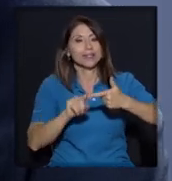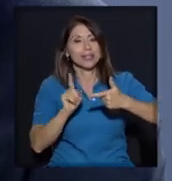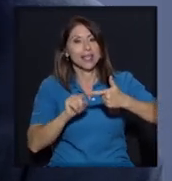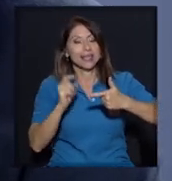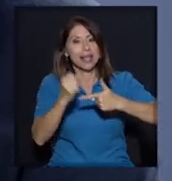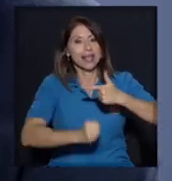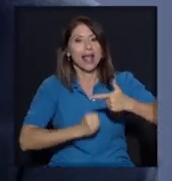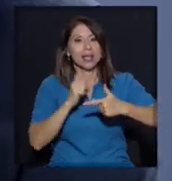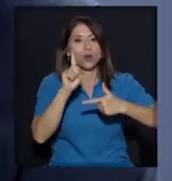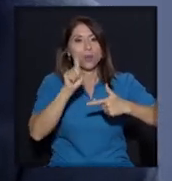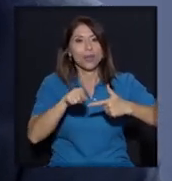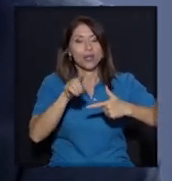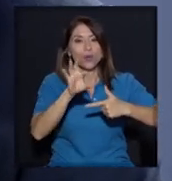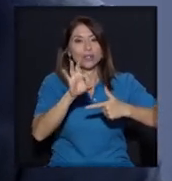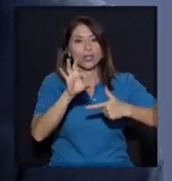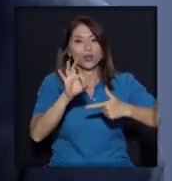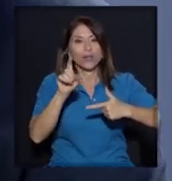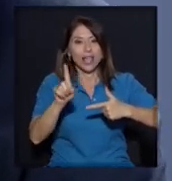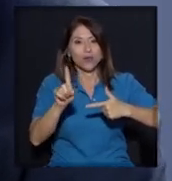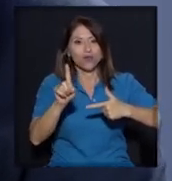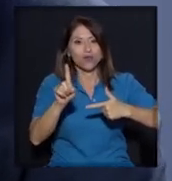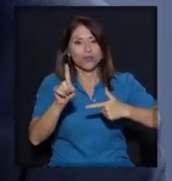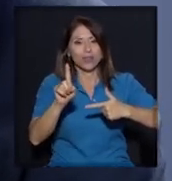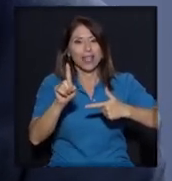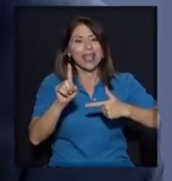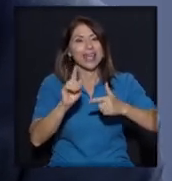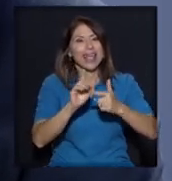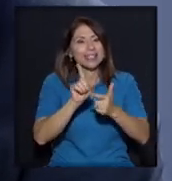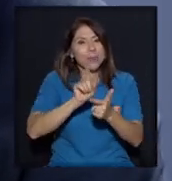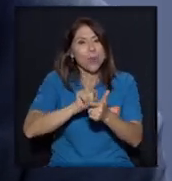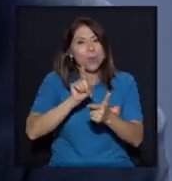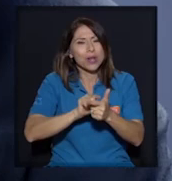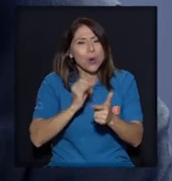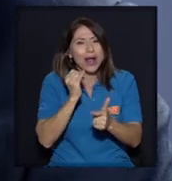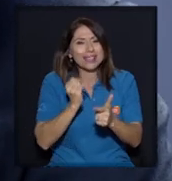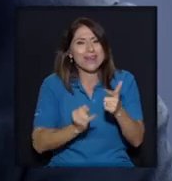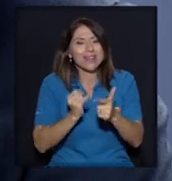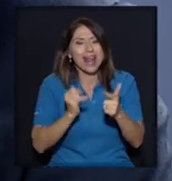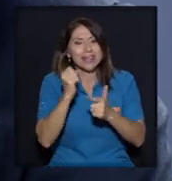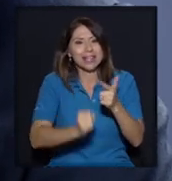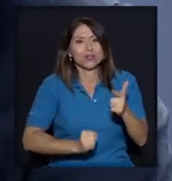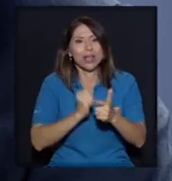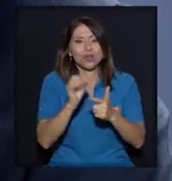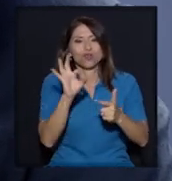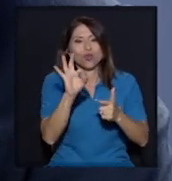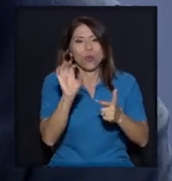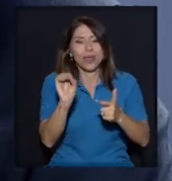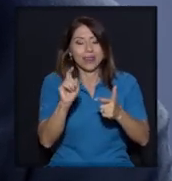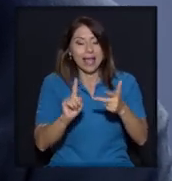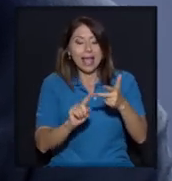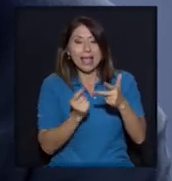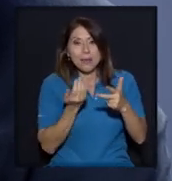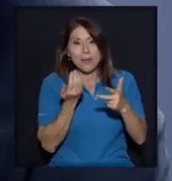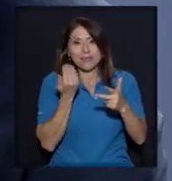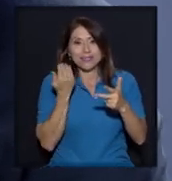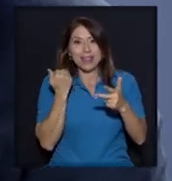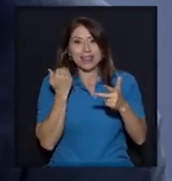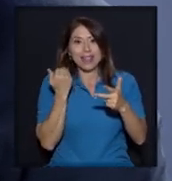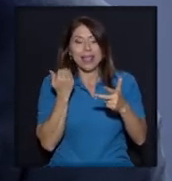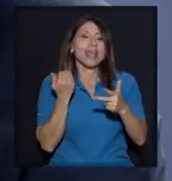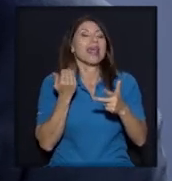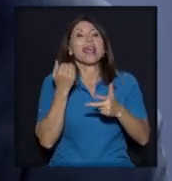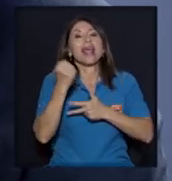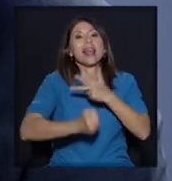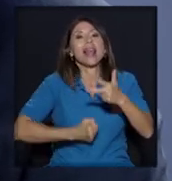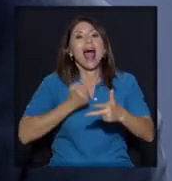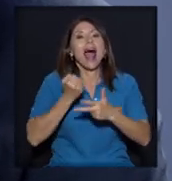año 1991, que se publicó casi que a finales de los 90s. Y más recientemente, el año de referencia de